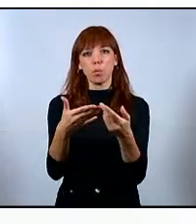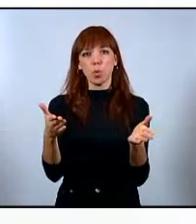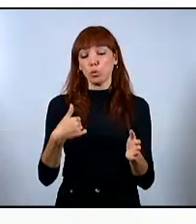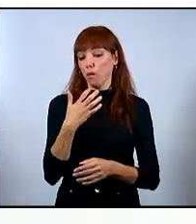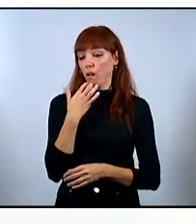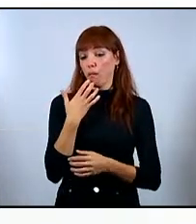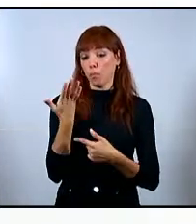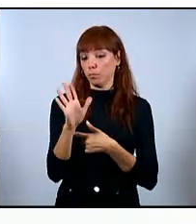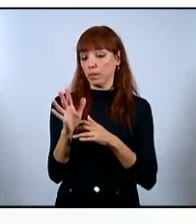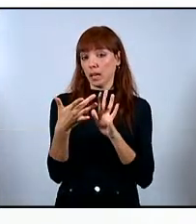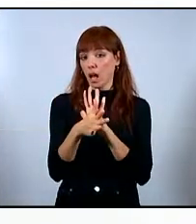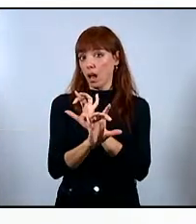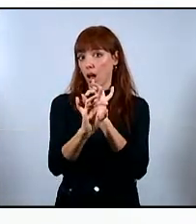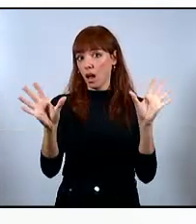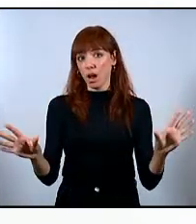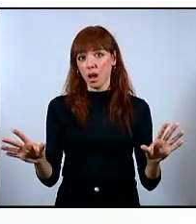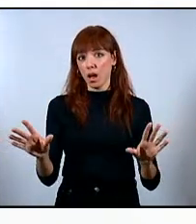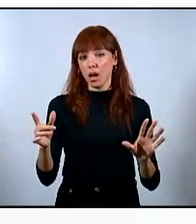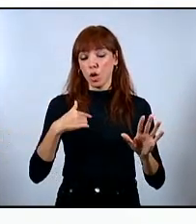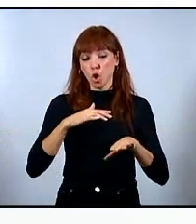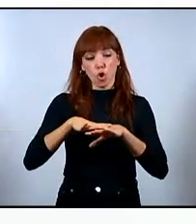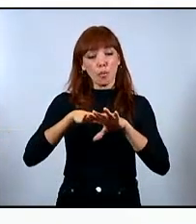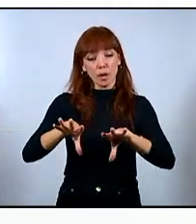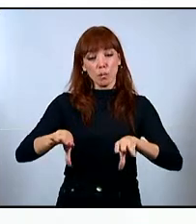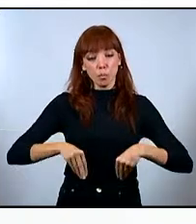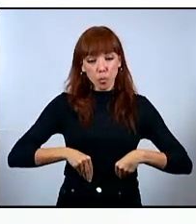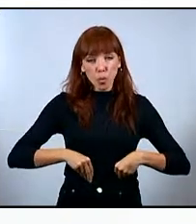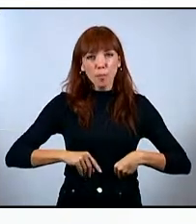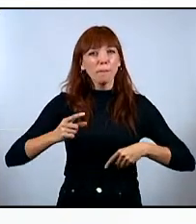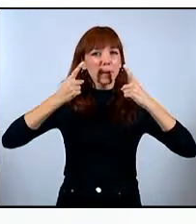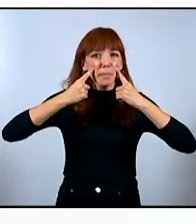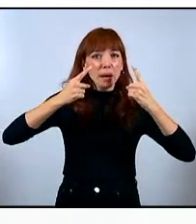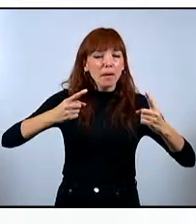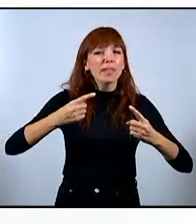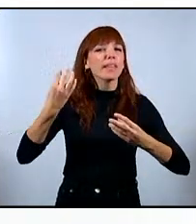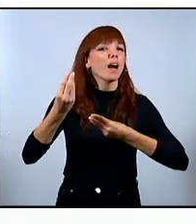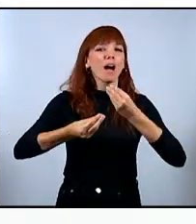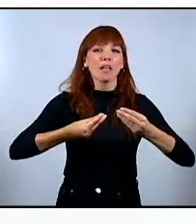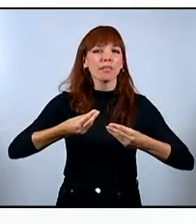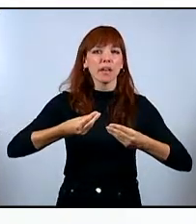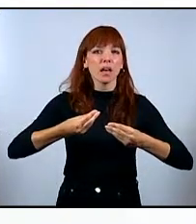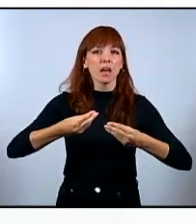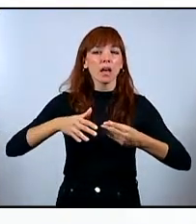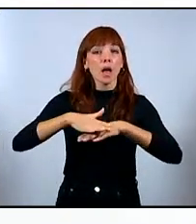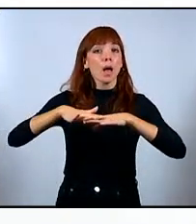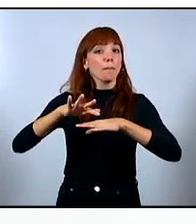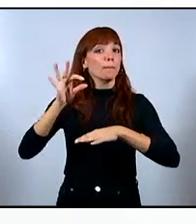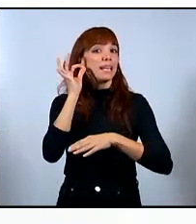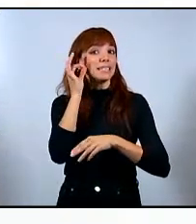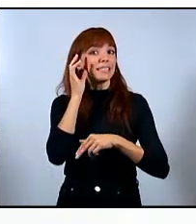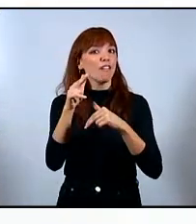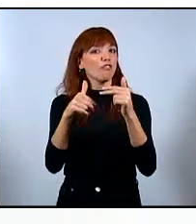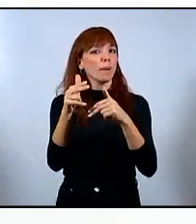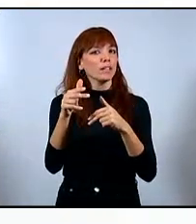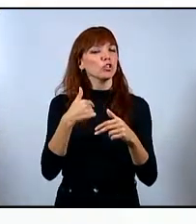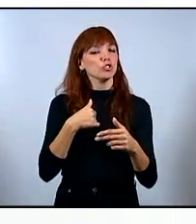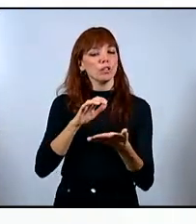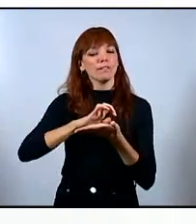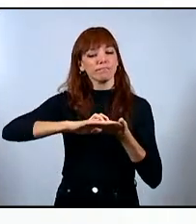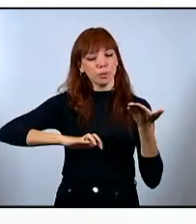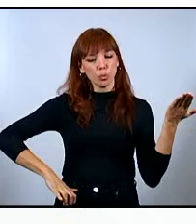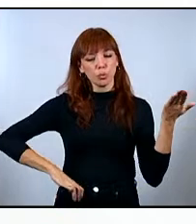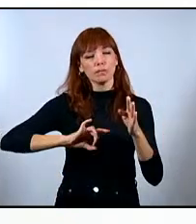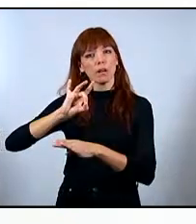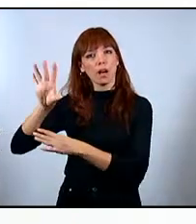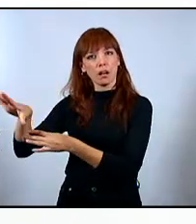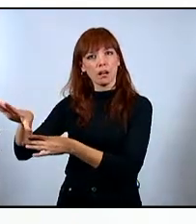claro. Cuando entré en el Gobierno, lo primero que hice fue mandar una carta a la ministra de Fomento. El Gobierno en funciones no